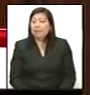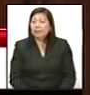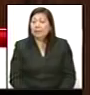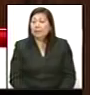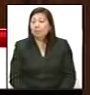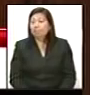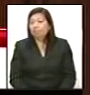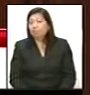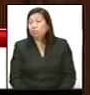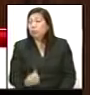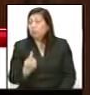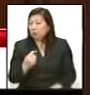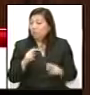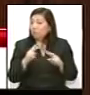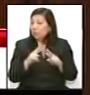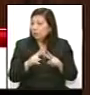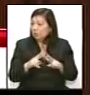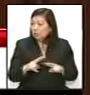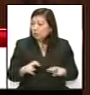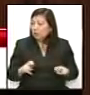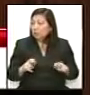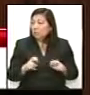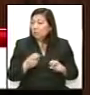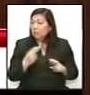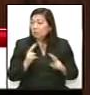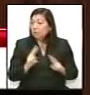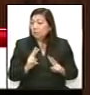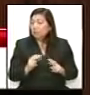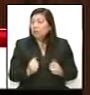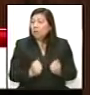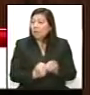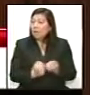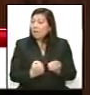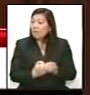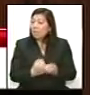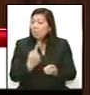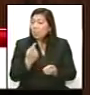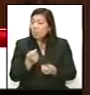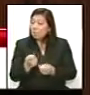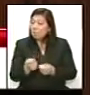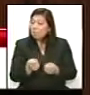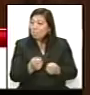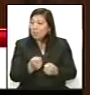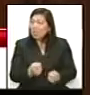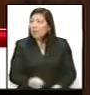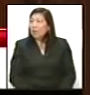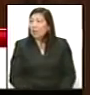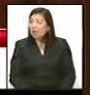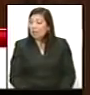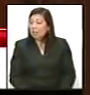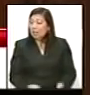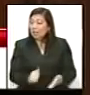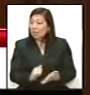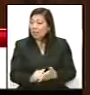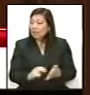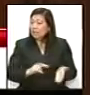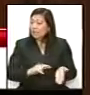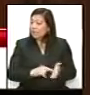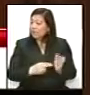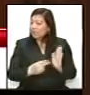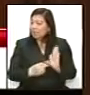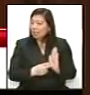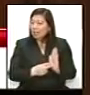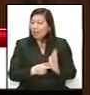Uno analiza, ¿no?, y se da cuenta que la colaboración es un mecanismo, ¿no?, que implica